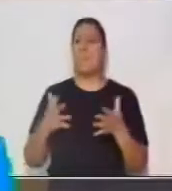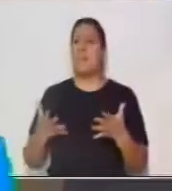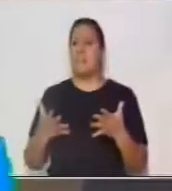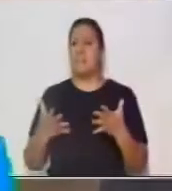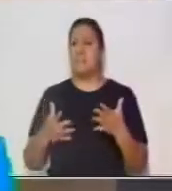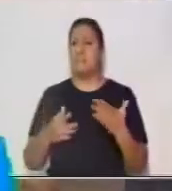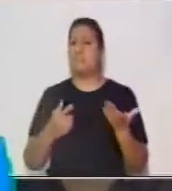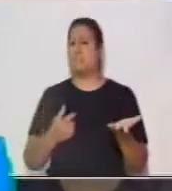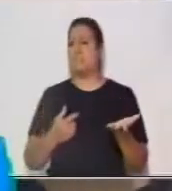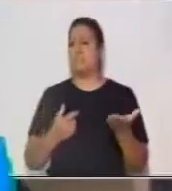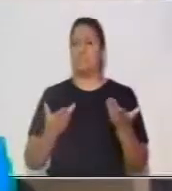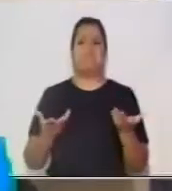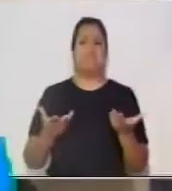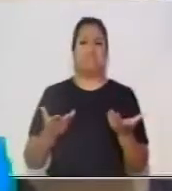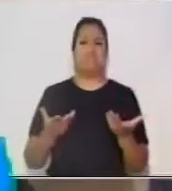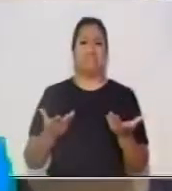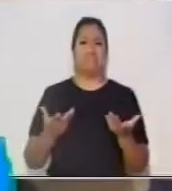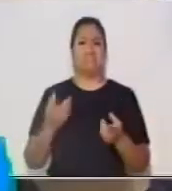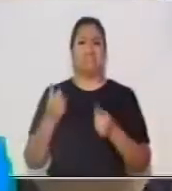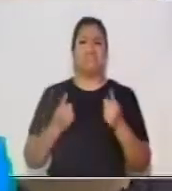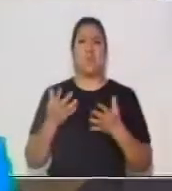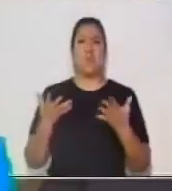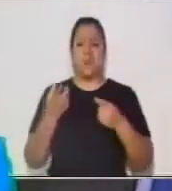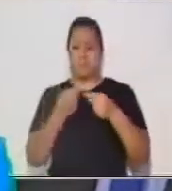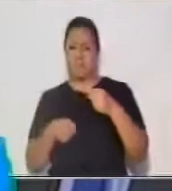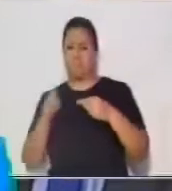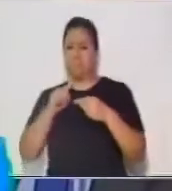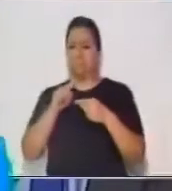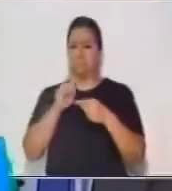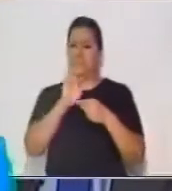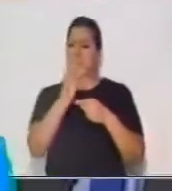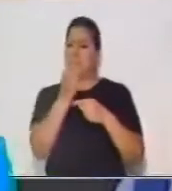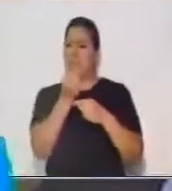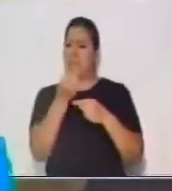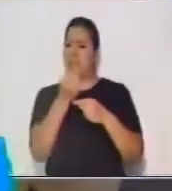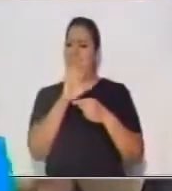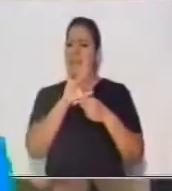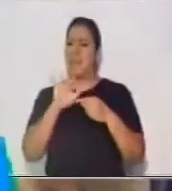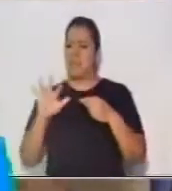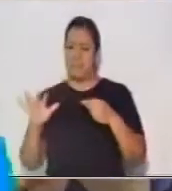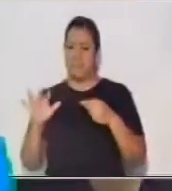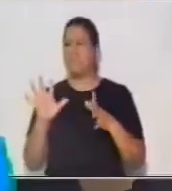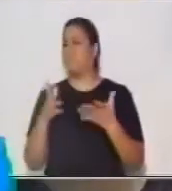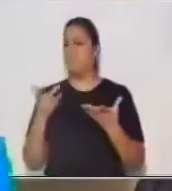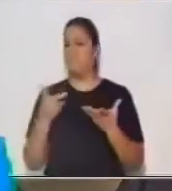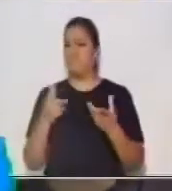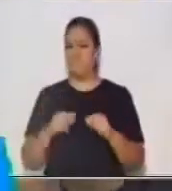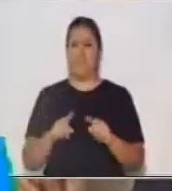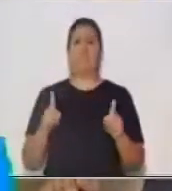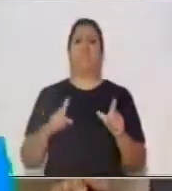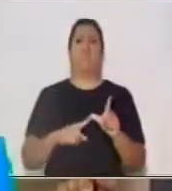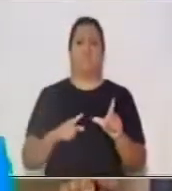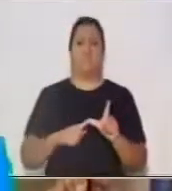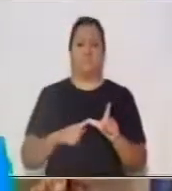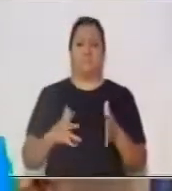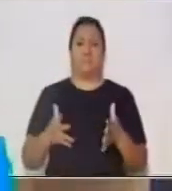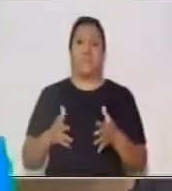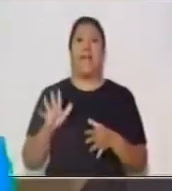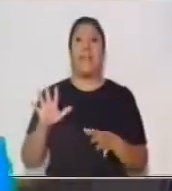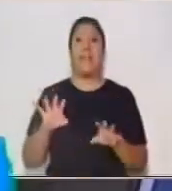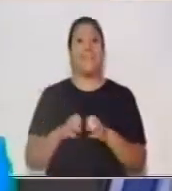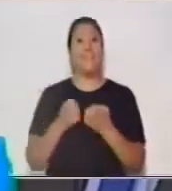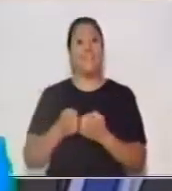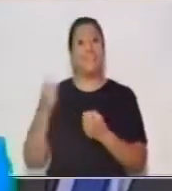Nuevas formas de conectarnos. Colgate Plaque elimina hasta el 99.9% de bacterias en toda tu boca. Hoy dejé